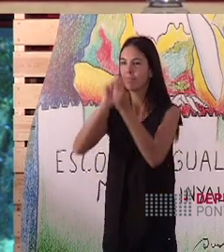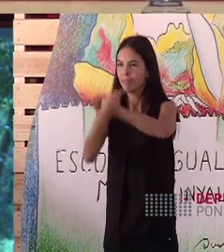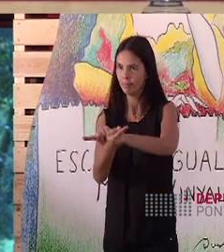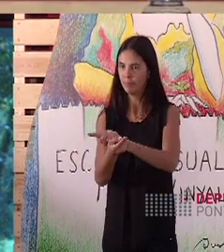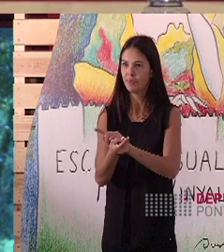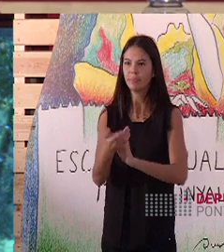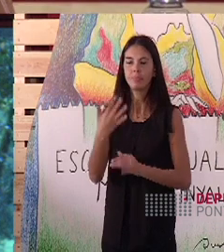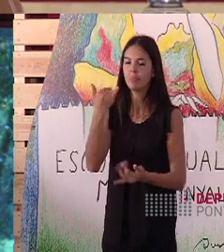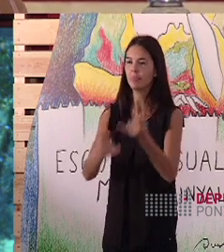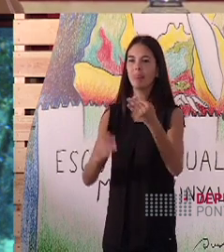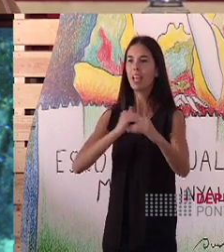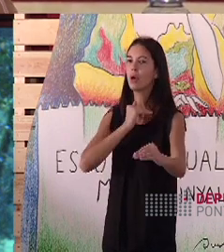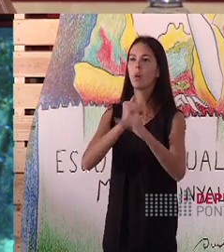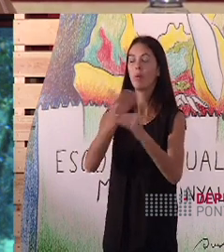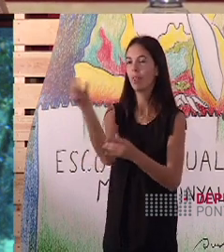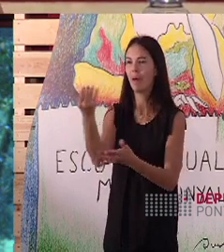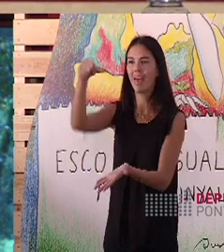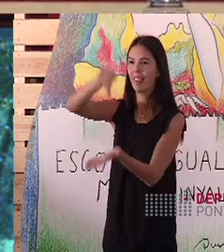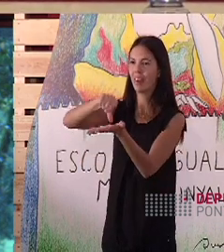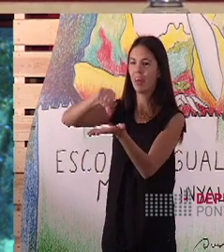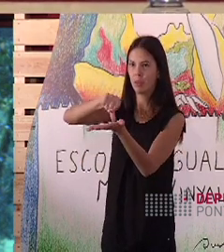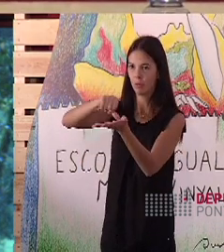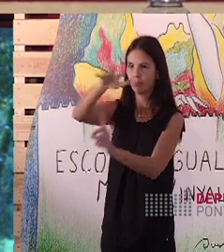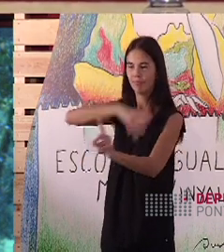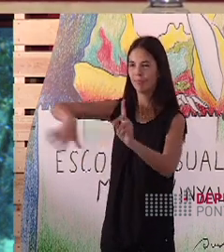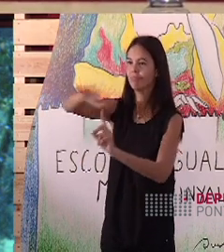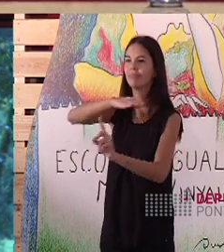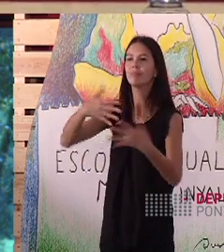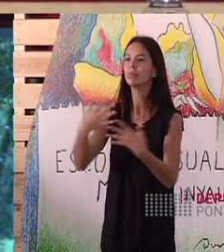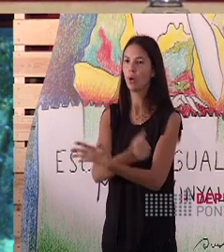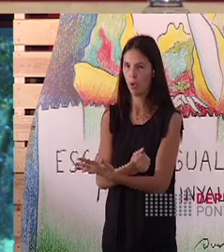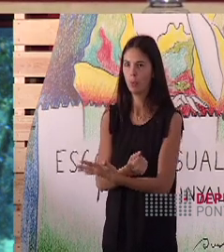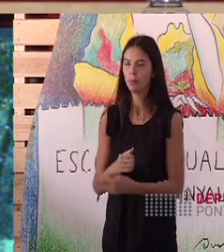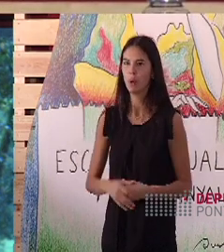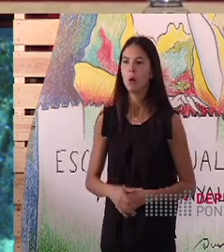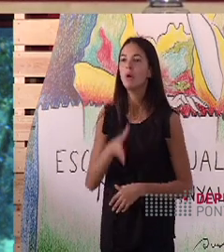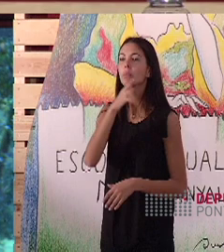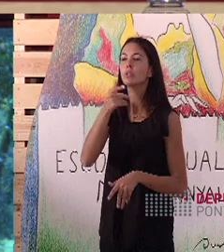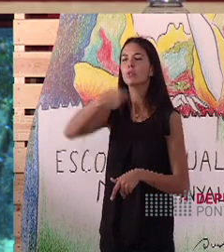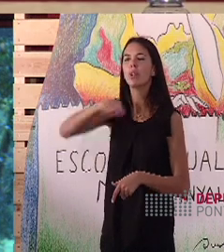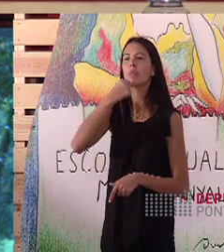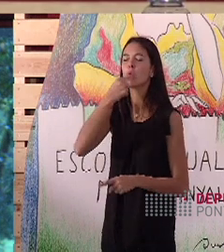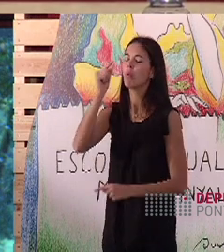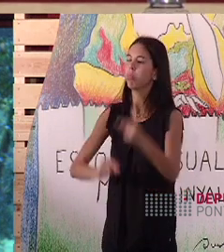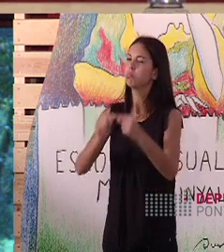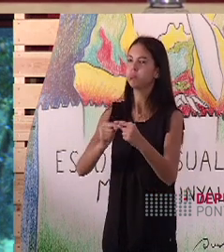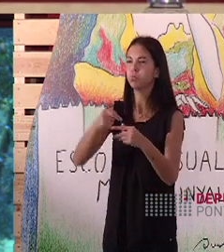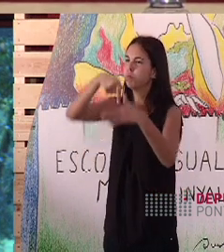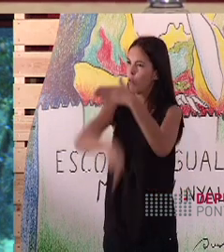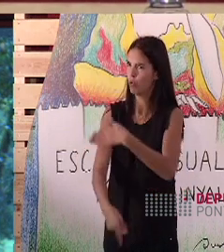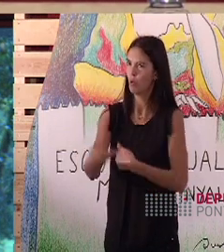igualdade ten que ser o centro de todas as cousas. E, polo tanto, estamos falando dun debate moi